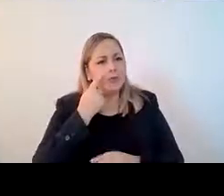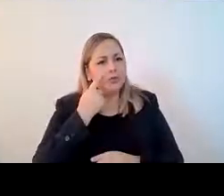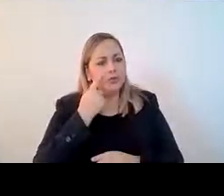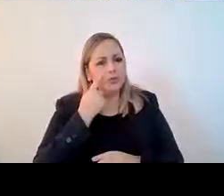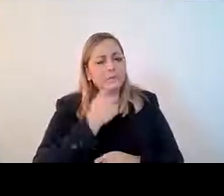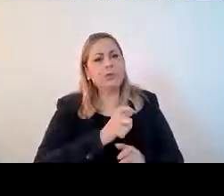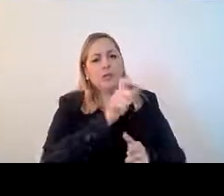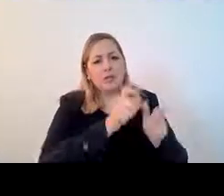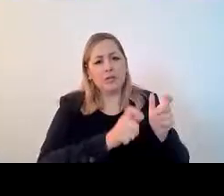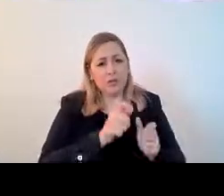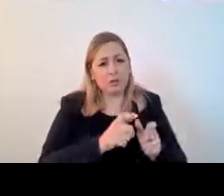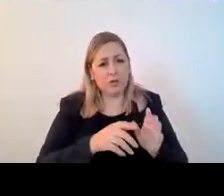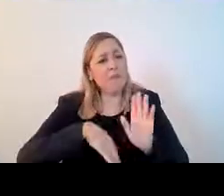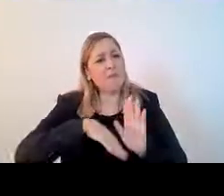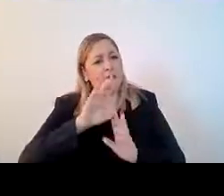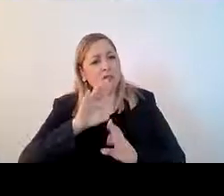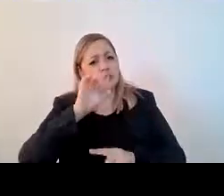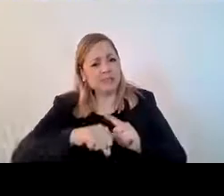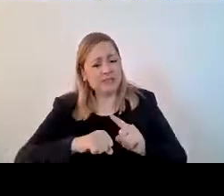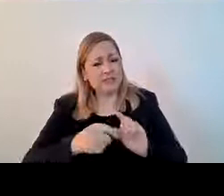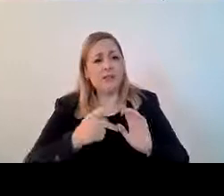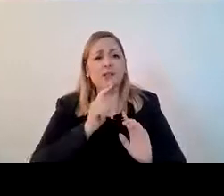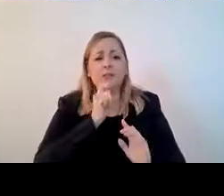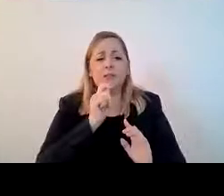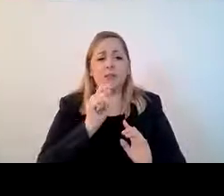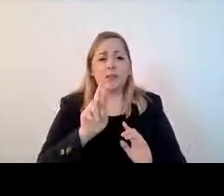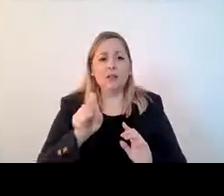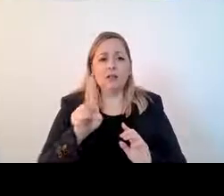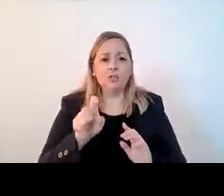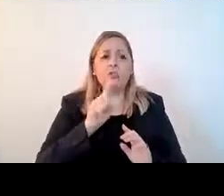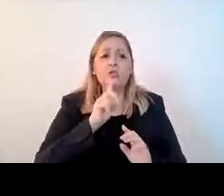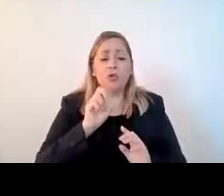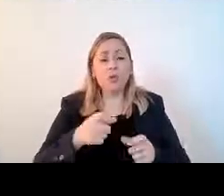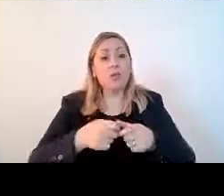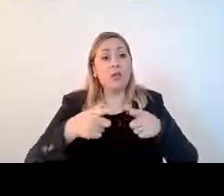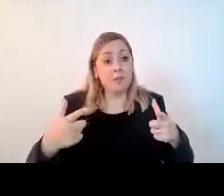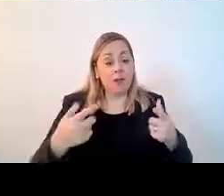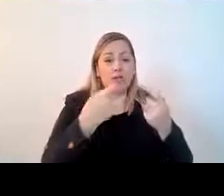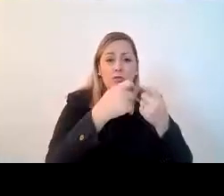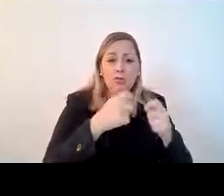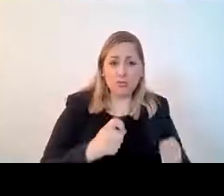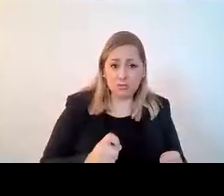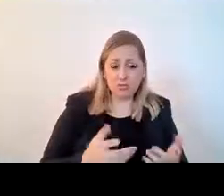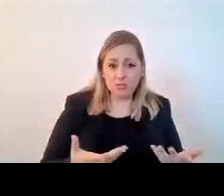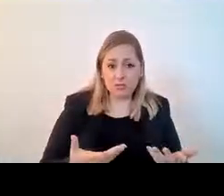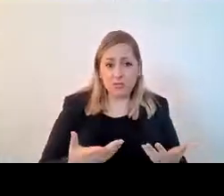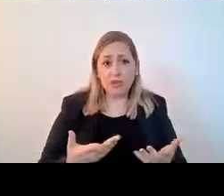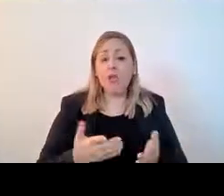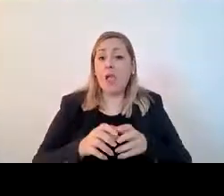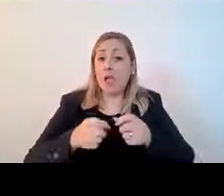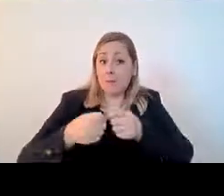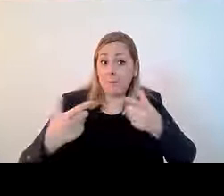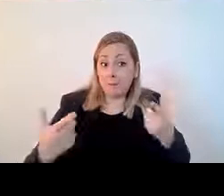del trastorno, se han ampliado los criterios diagnósticos, como veíamos, se han ampliado los servicios también, hay